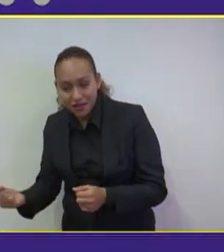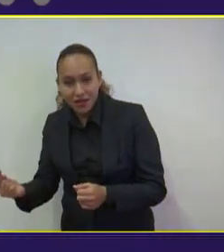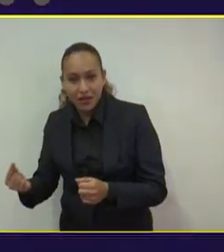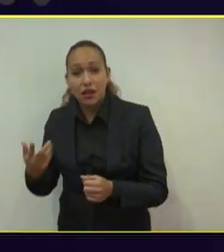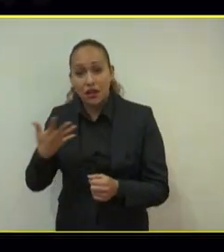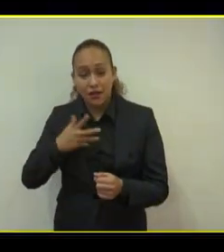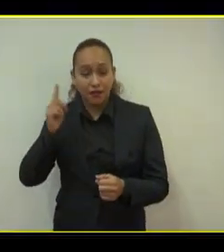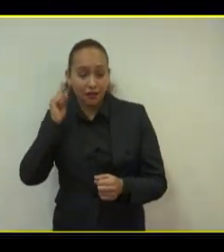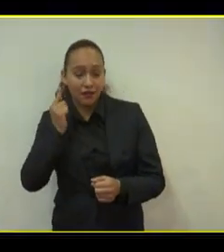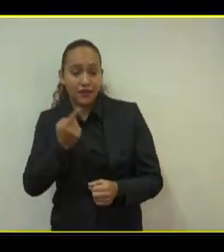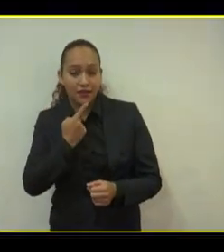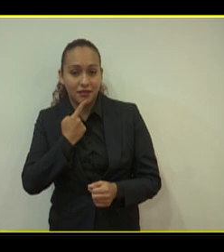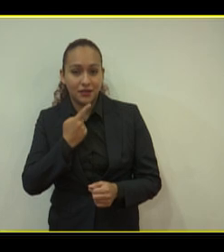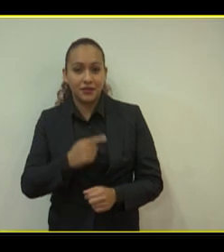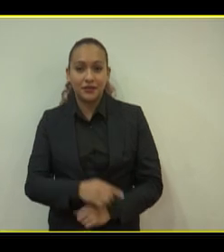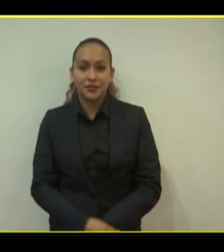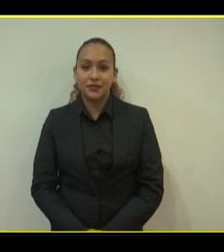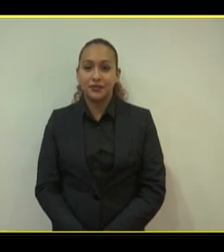discapacidad auditiva.